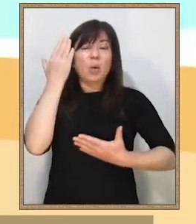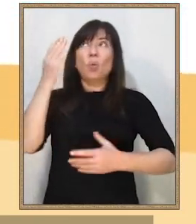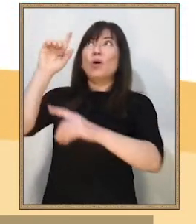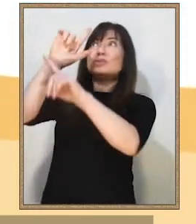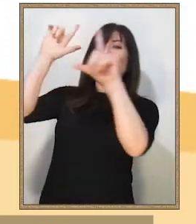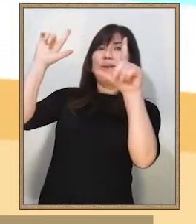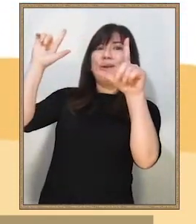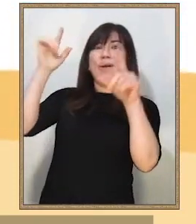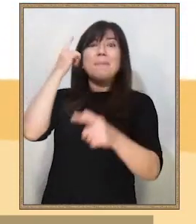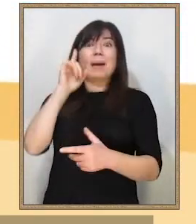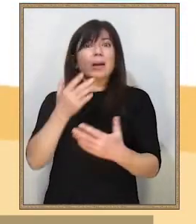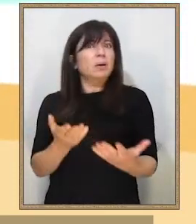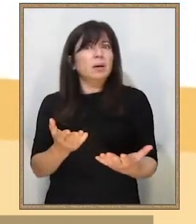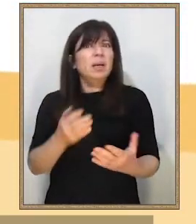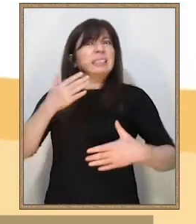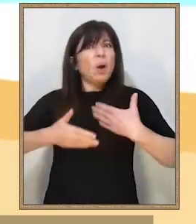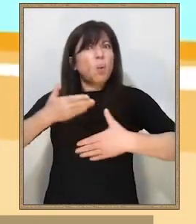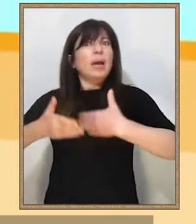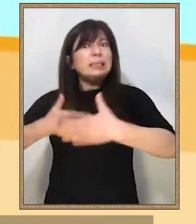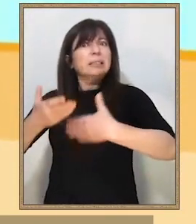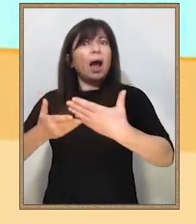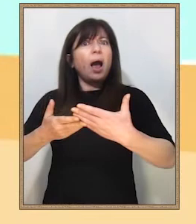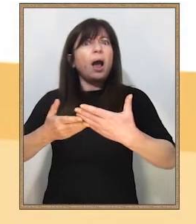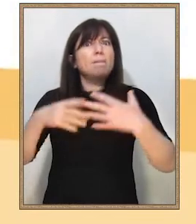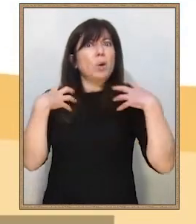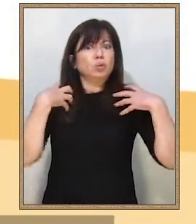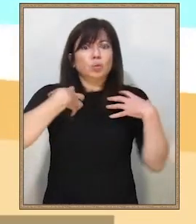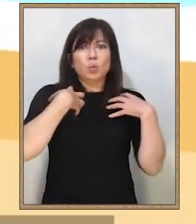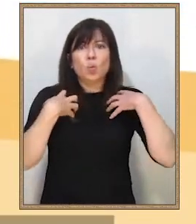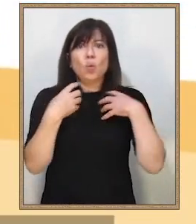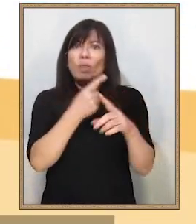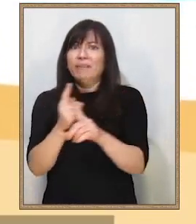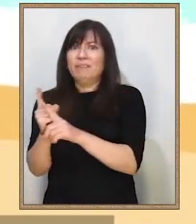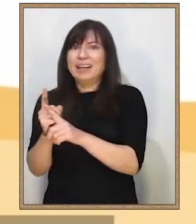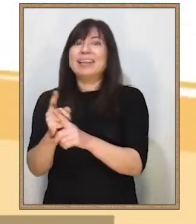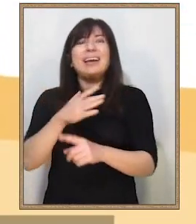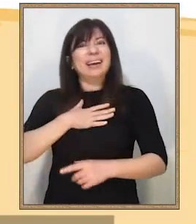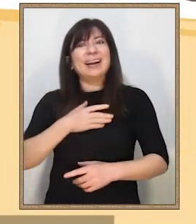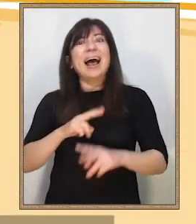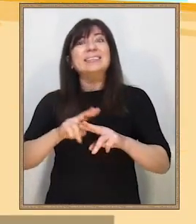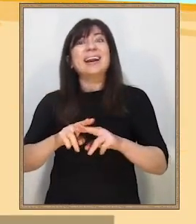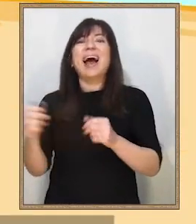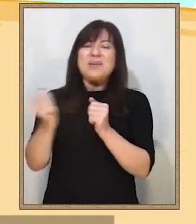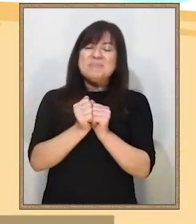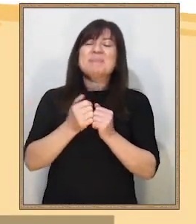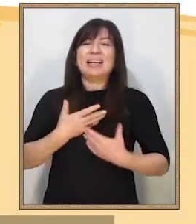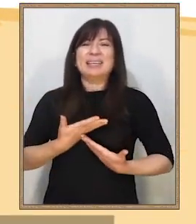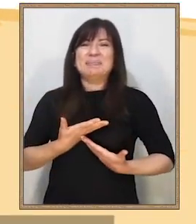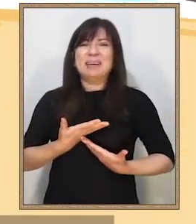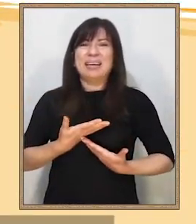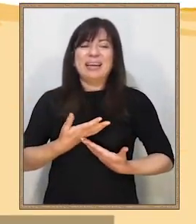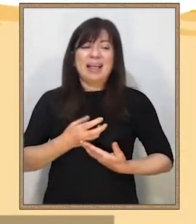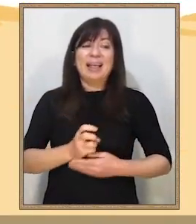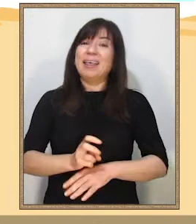sol. Pero esta es una secuencia de posturas. ¿Quieren hacerla? Acompáñenme. Nos vamos a poner